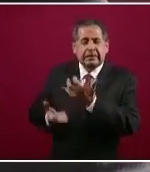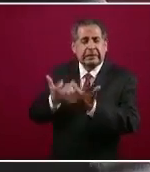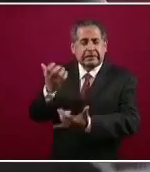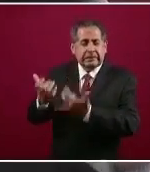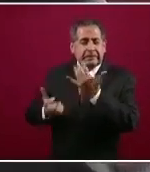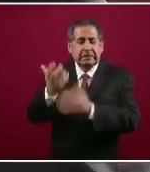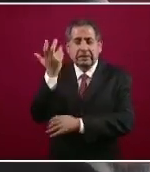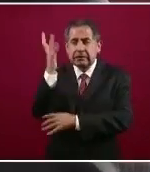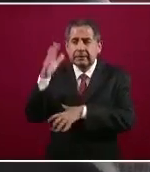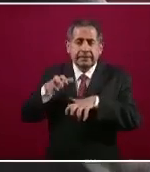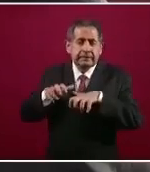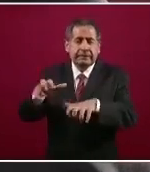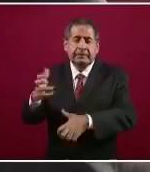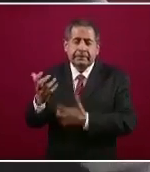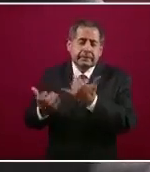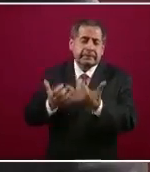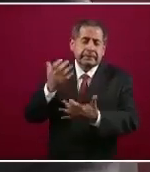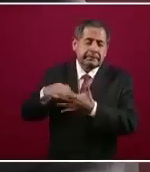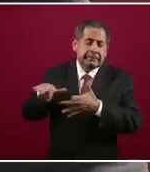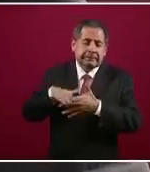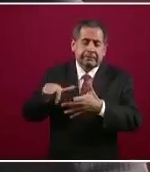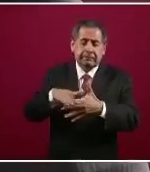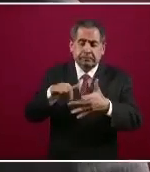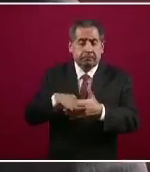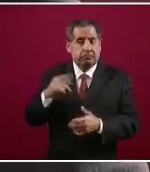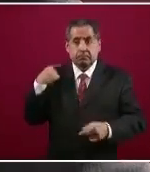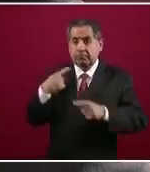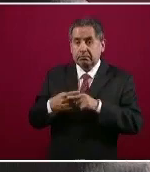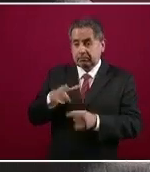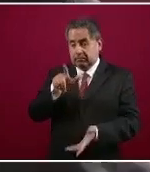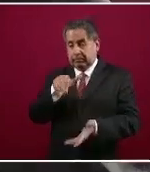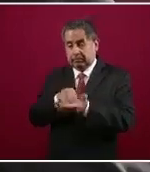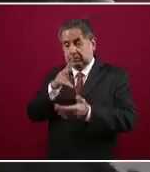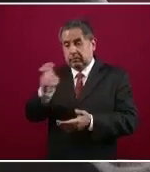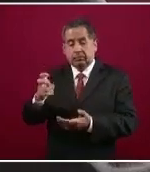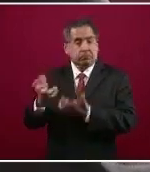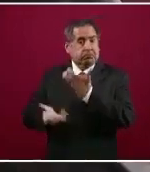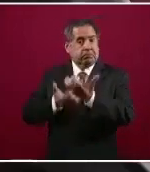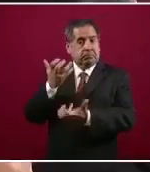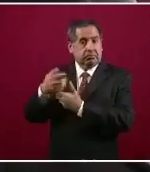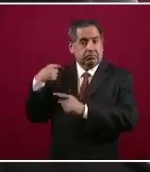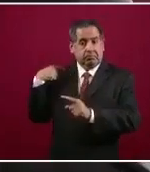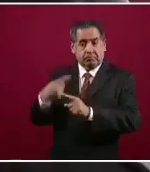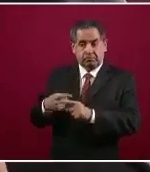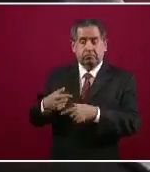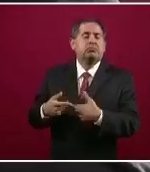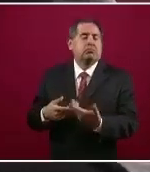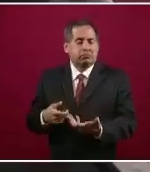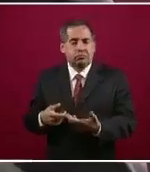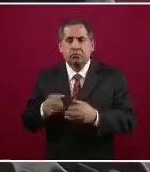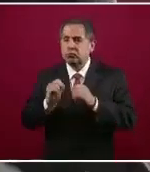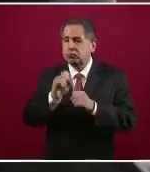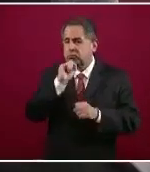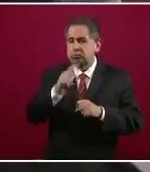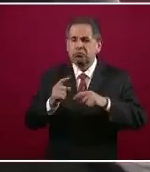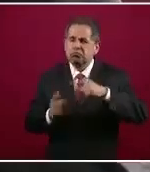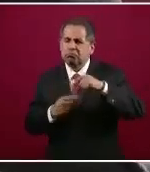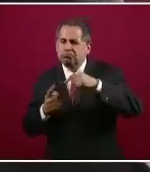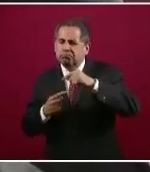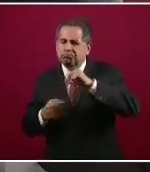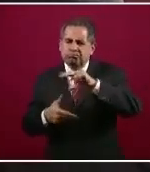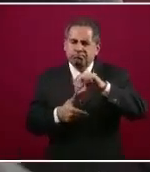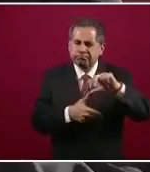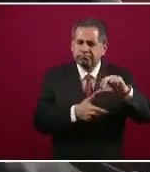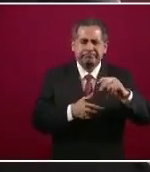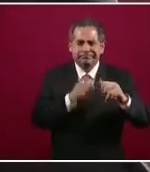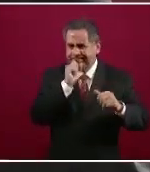tenido aproximadamente 7,200 incendios forestales en esta temporada, una temporada de ciclones que, como